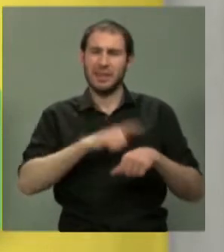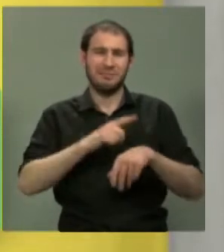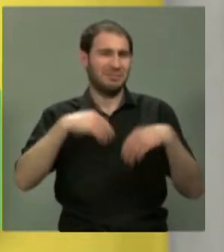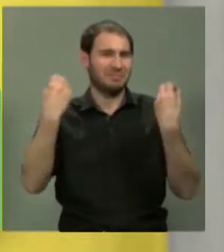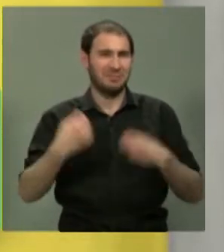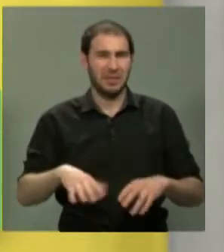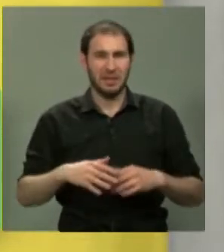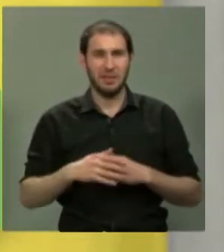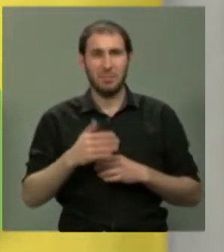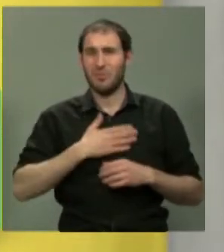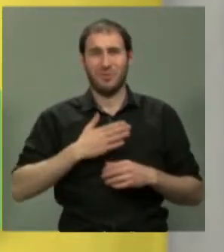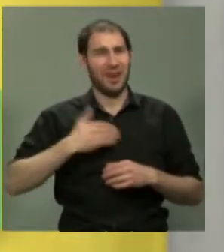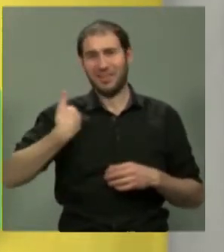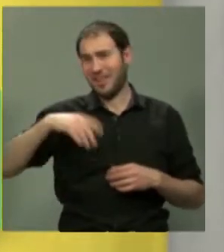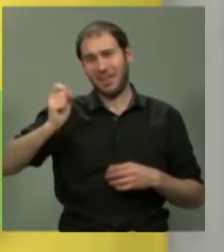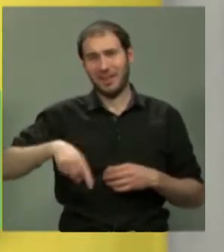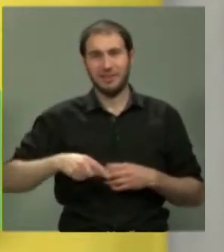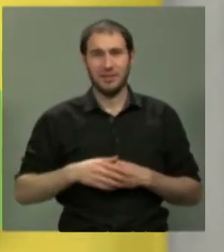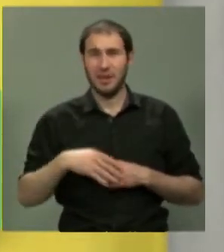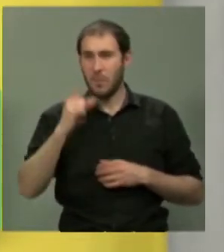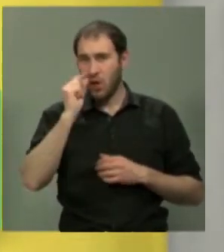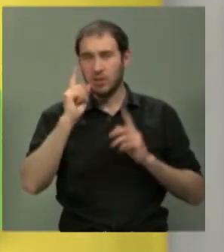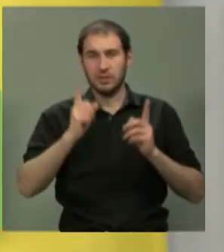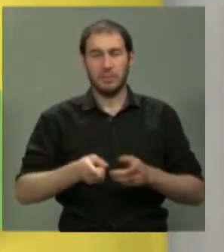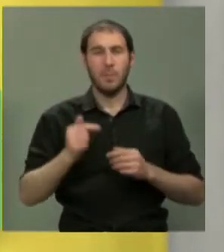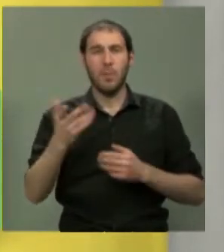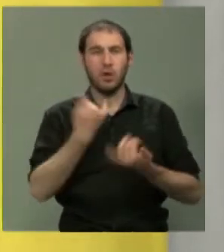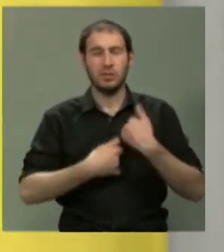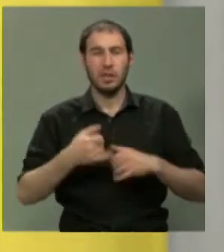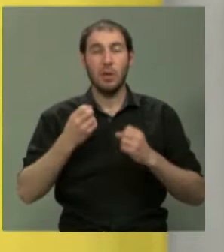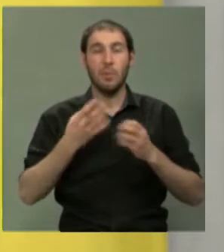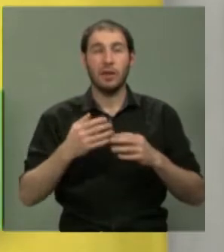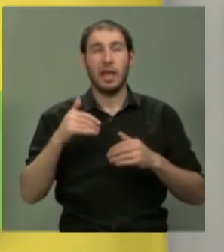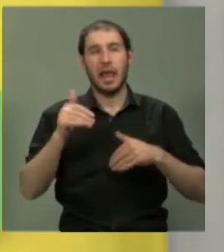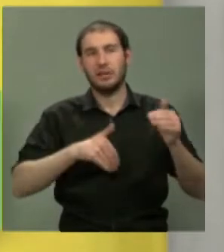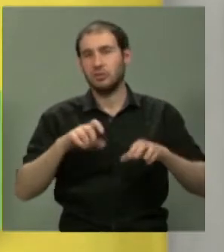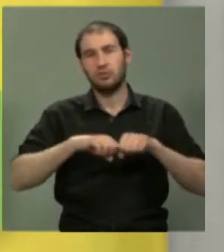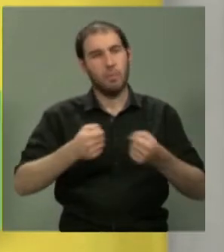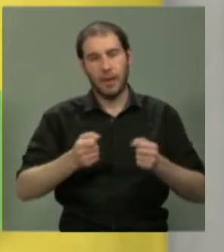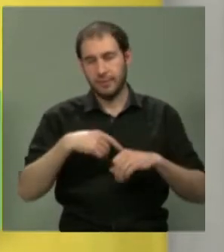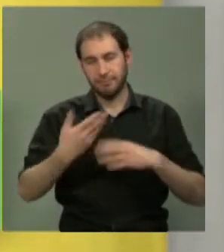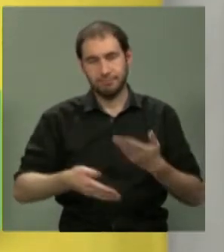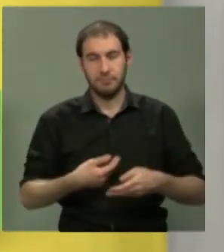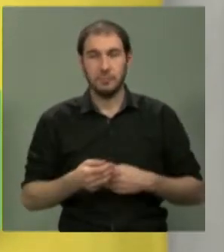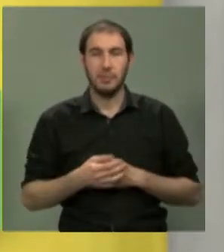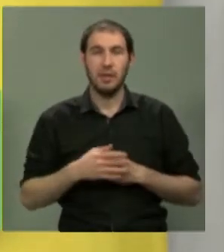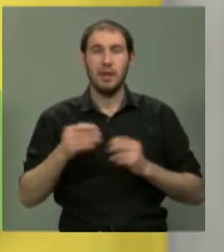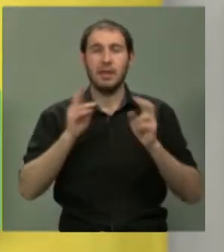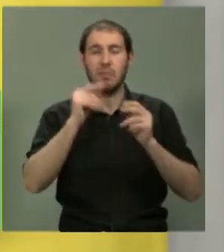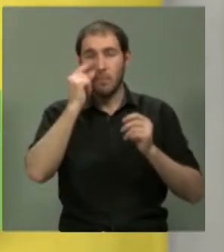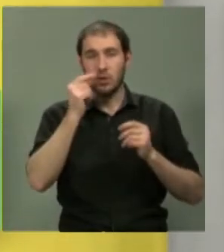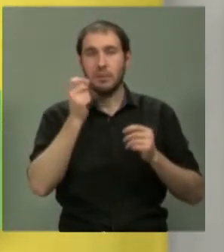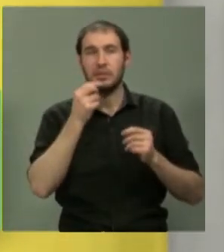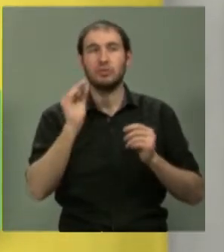tiempo y eso es muy argento y es muy político. Vos decías, se suspenden por las elecciones y demás. ¿Viste? El gen político